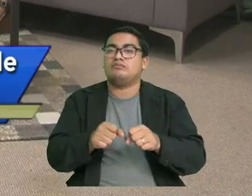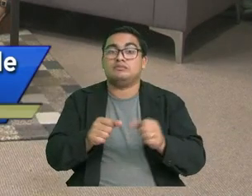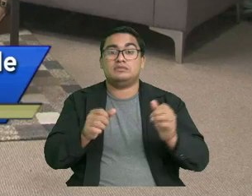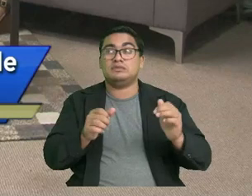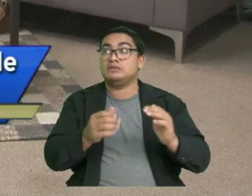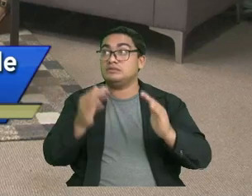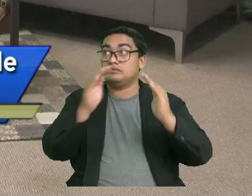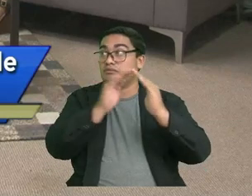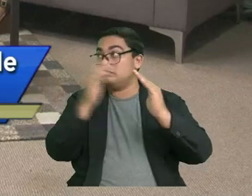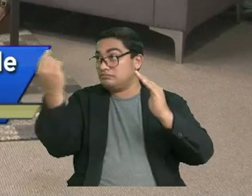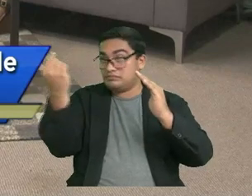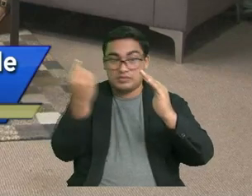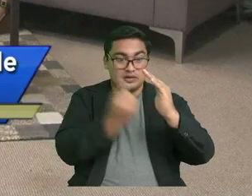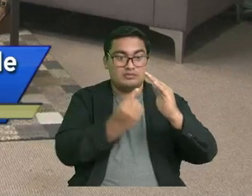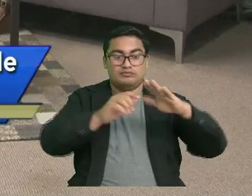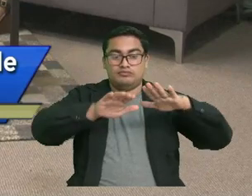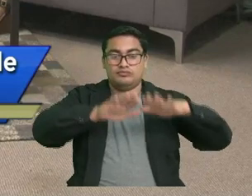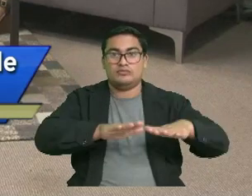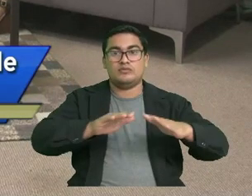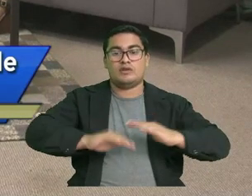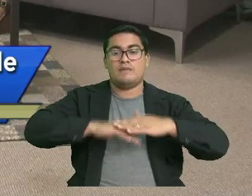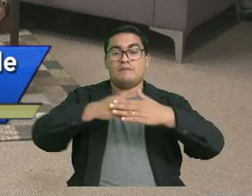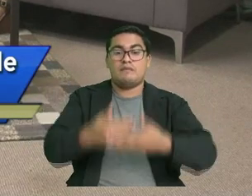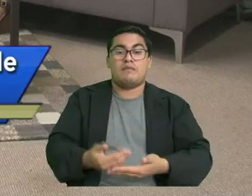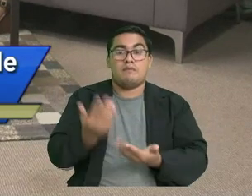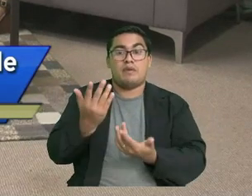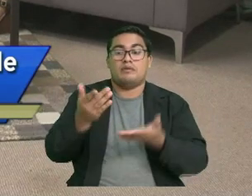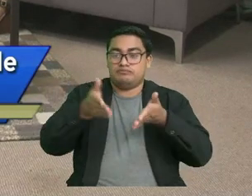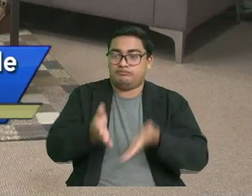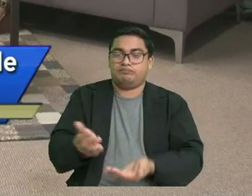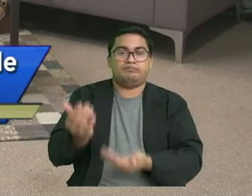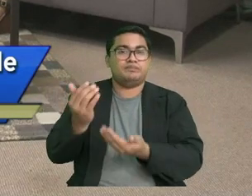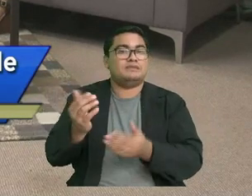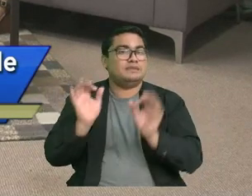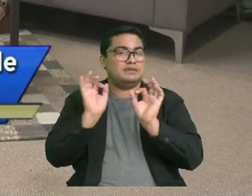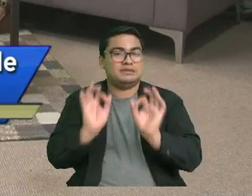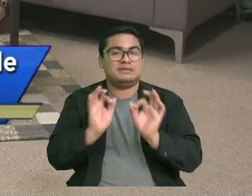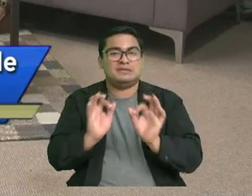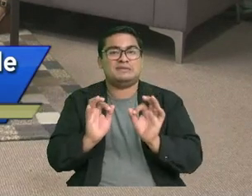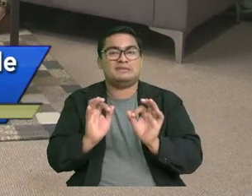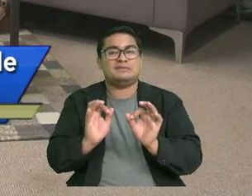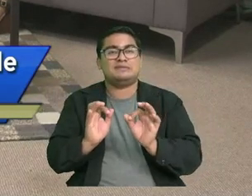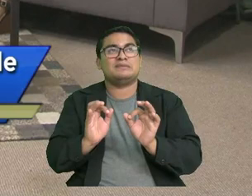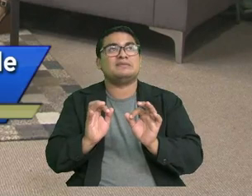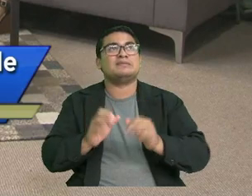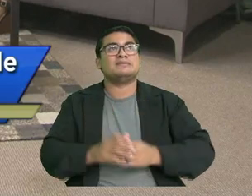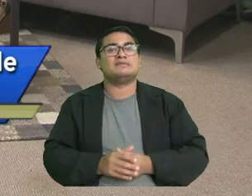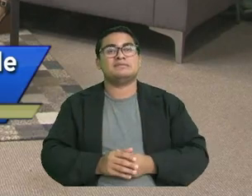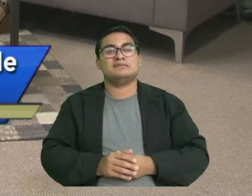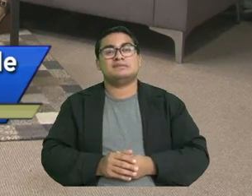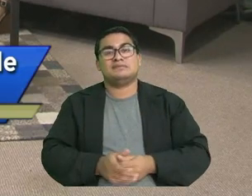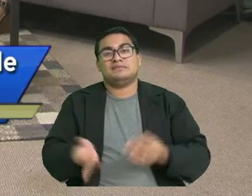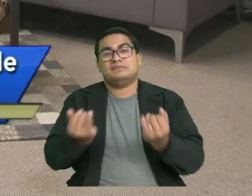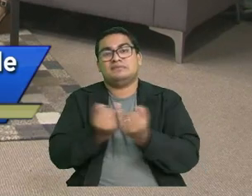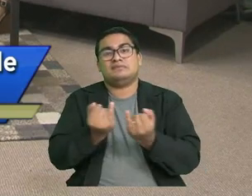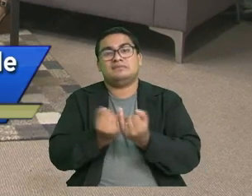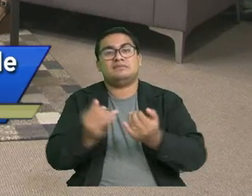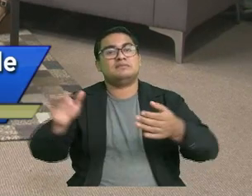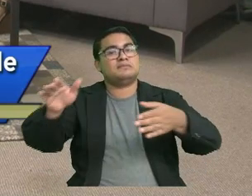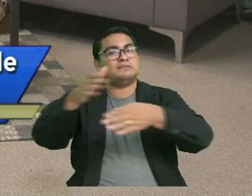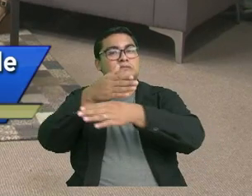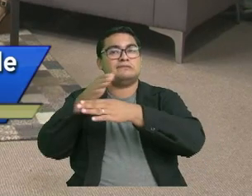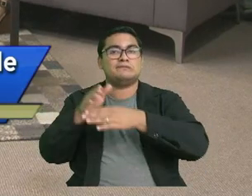quedarte y permanecer ahí para esperar tu parto seguro. Y también han habido